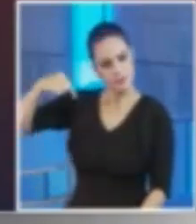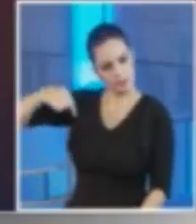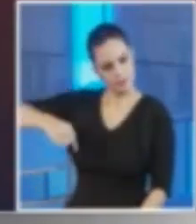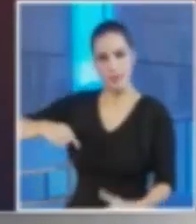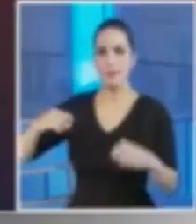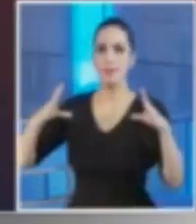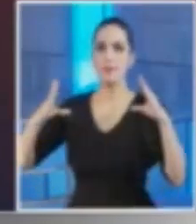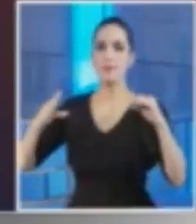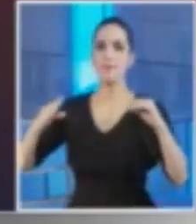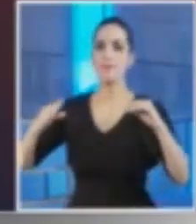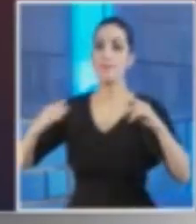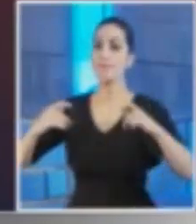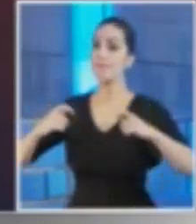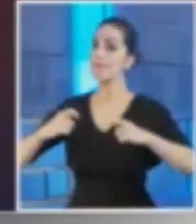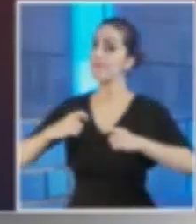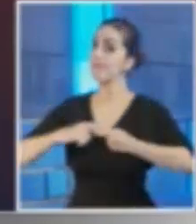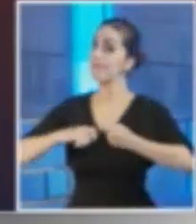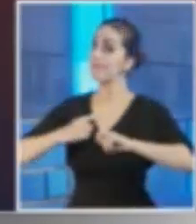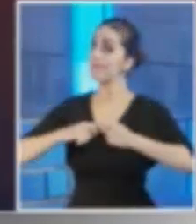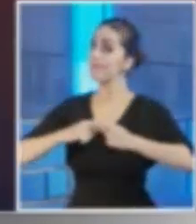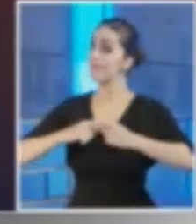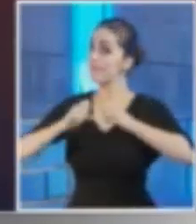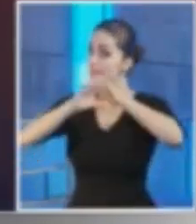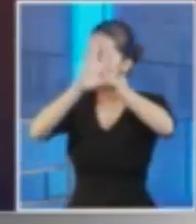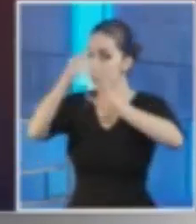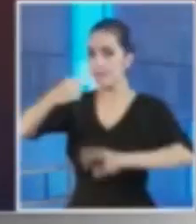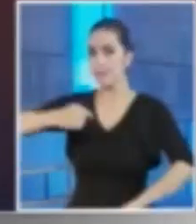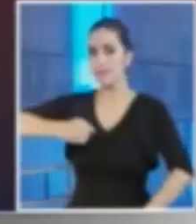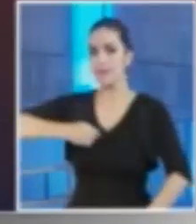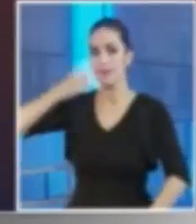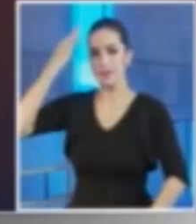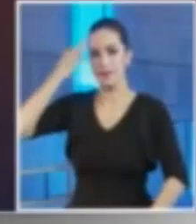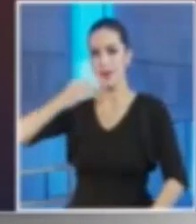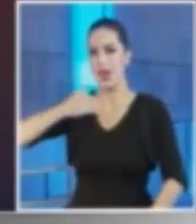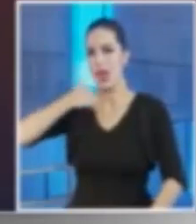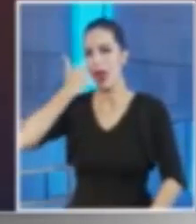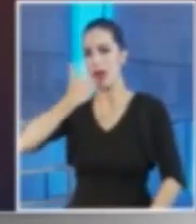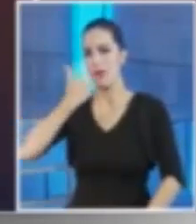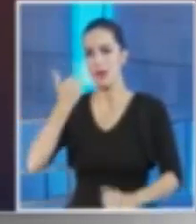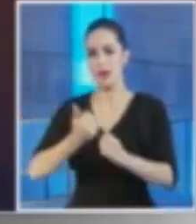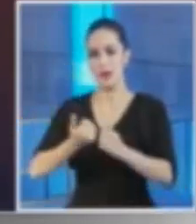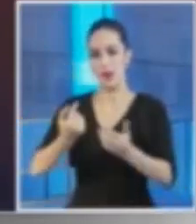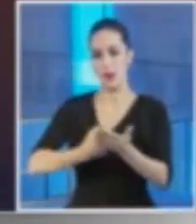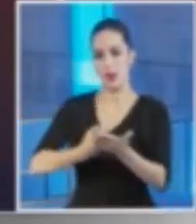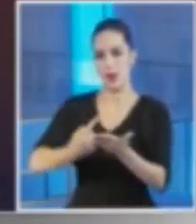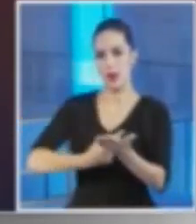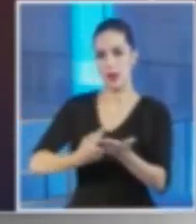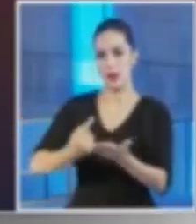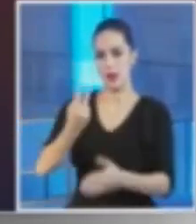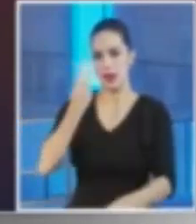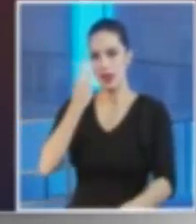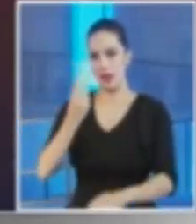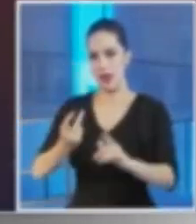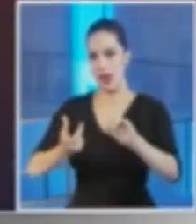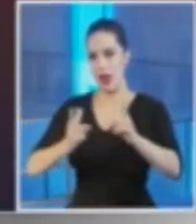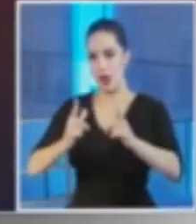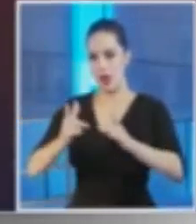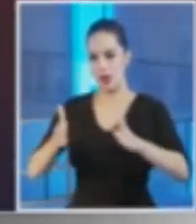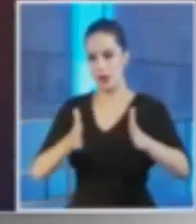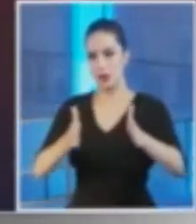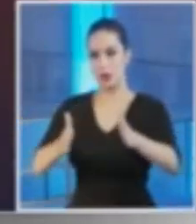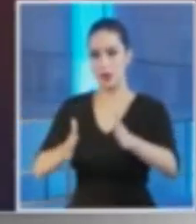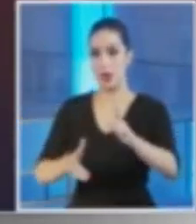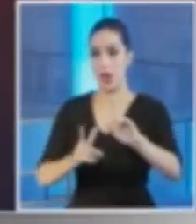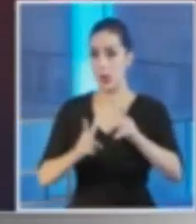noche un dilema que resolver. Yo creo que fácilmente con el debate se va viendo cuáles son las rutas